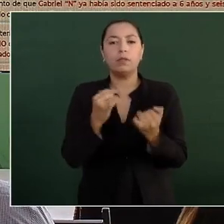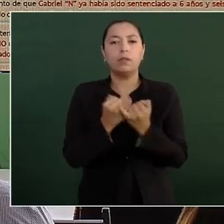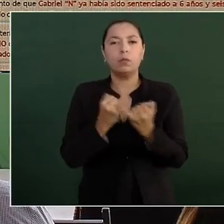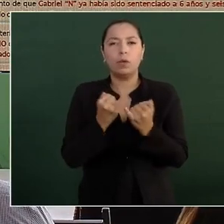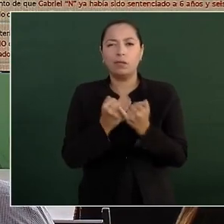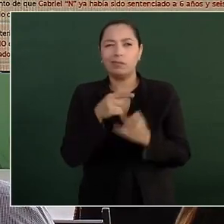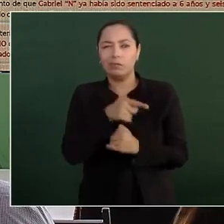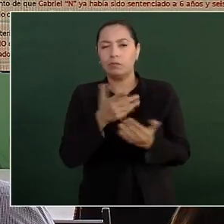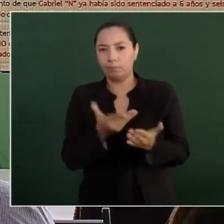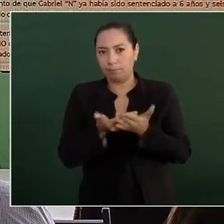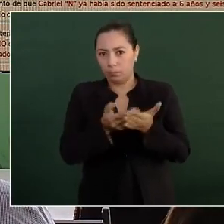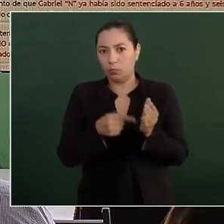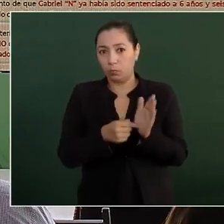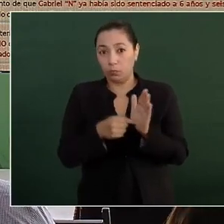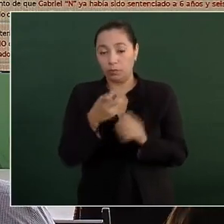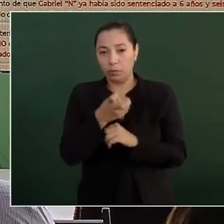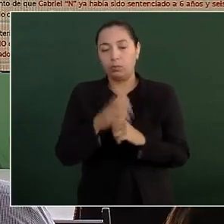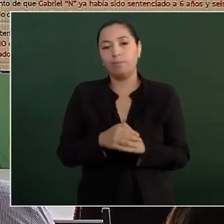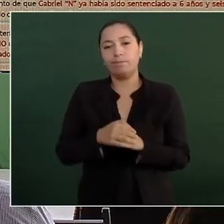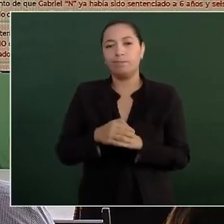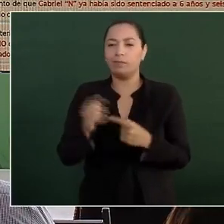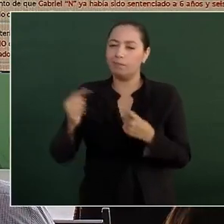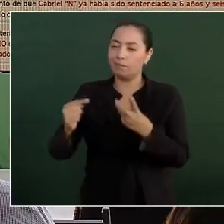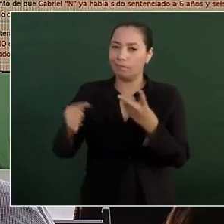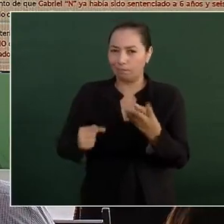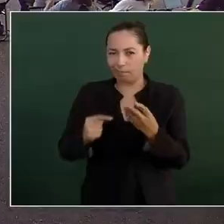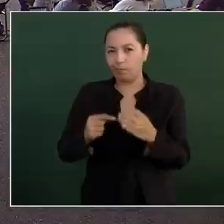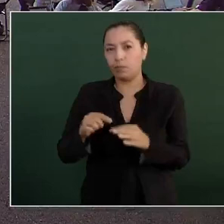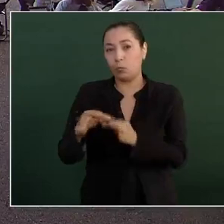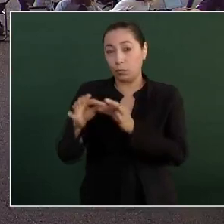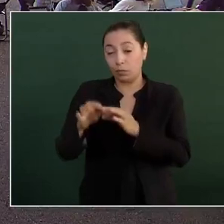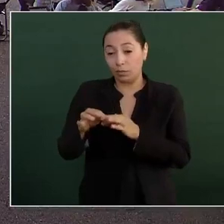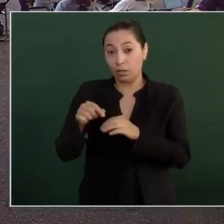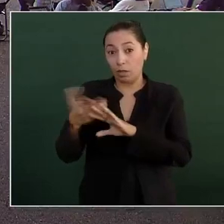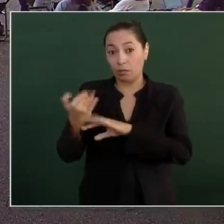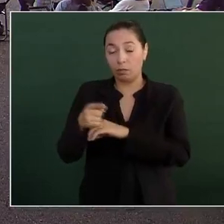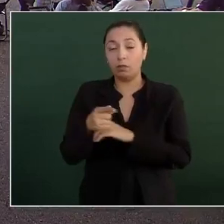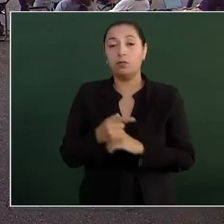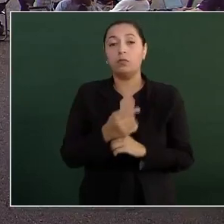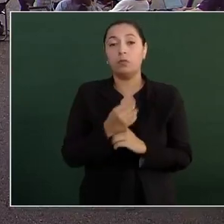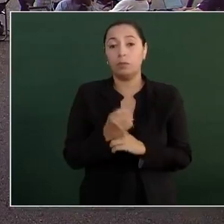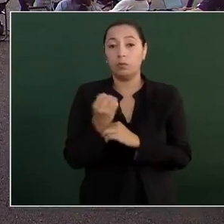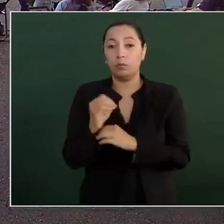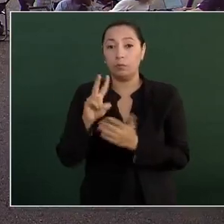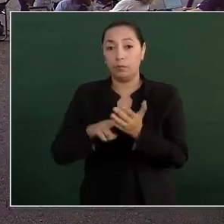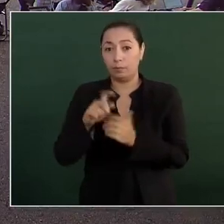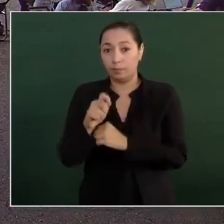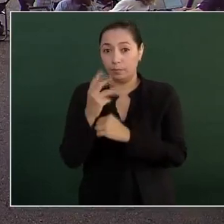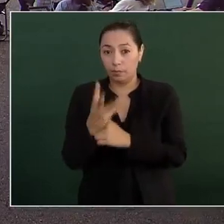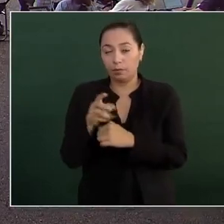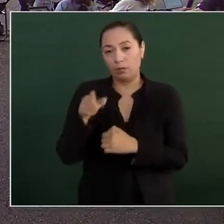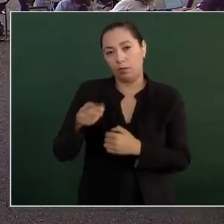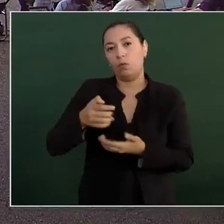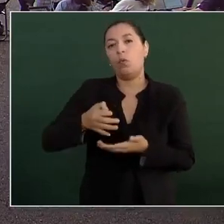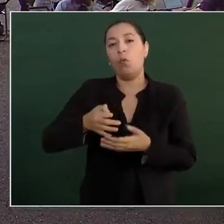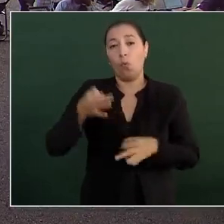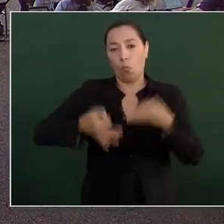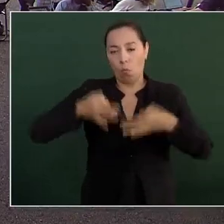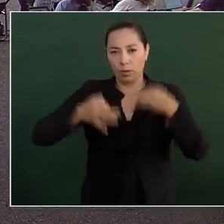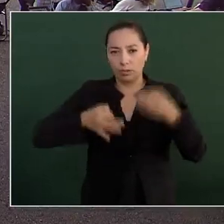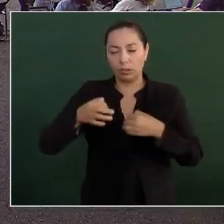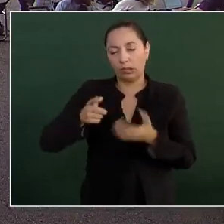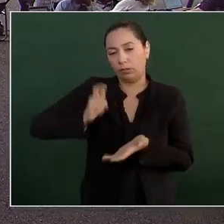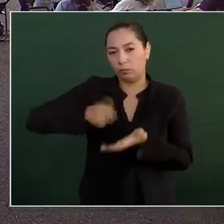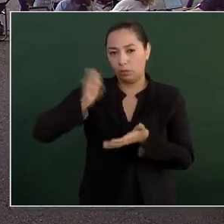su extracción. En cumplimiento a lo anterior, el 9 de octubre del 2023, el juez local de Pacho Viejo,